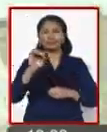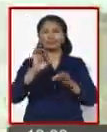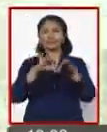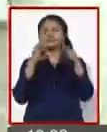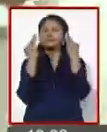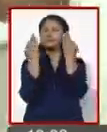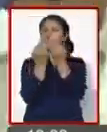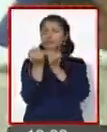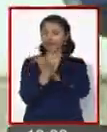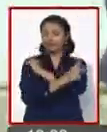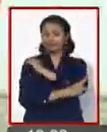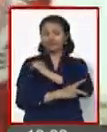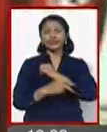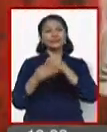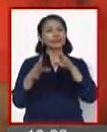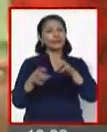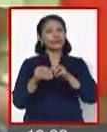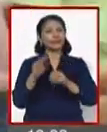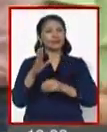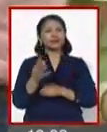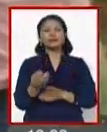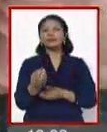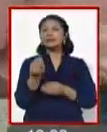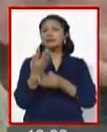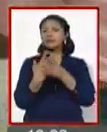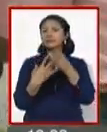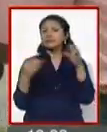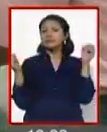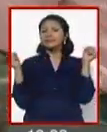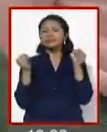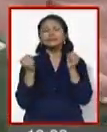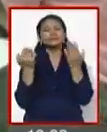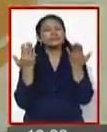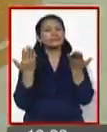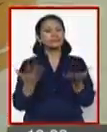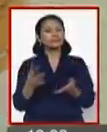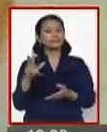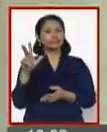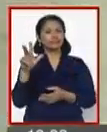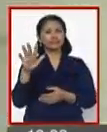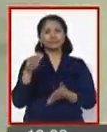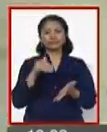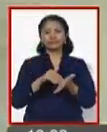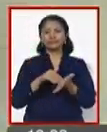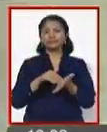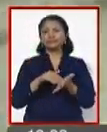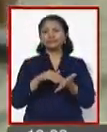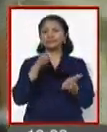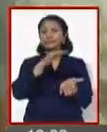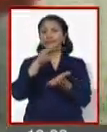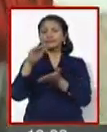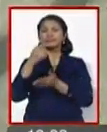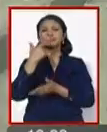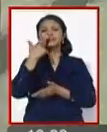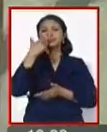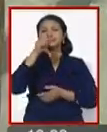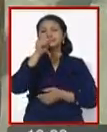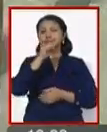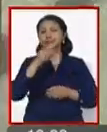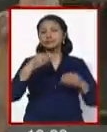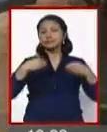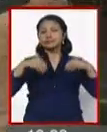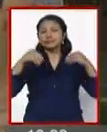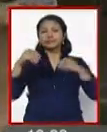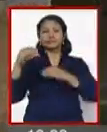de las familias en el país e incrementa su consumo en invierno. Actualmente, más de 35.000 garrafas son distribuidas en